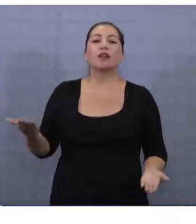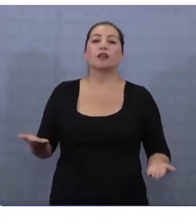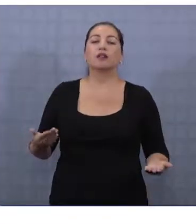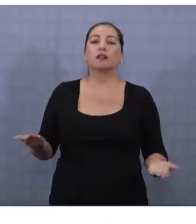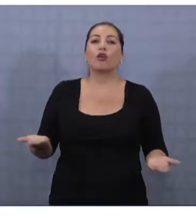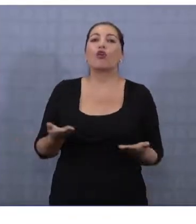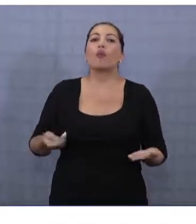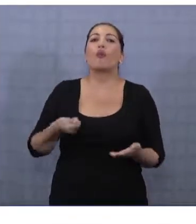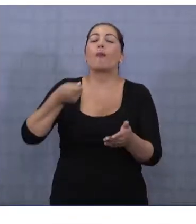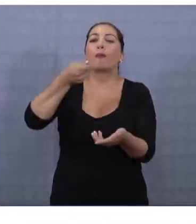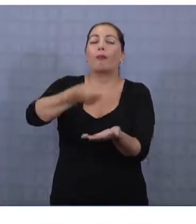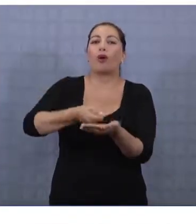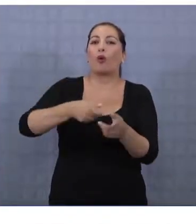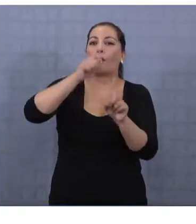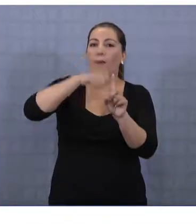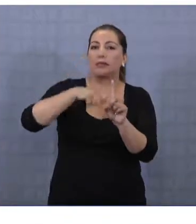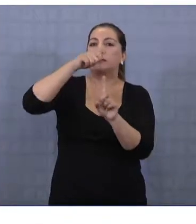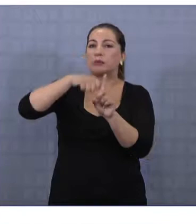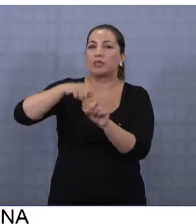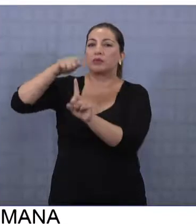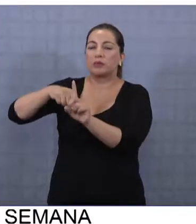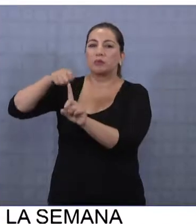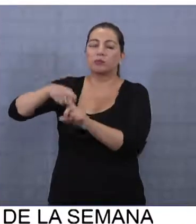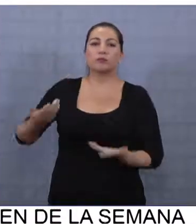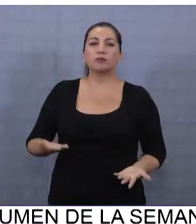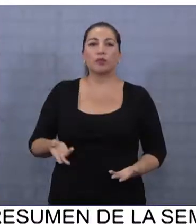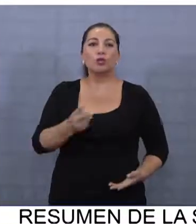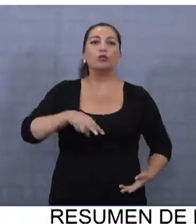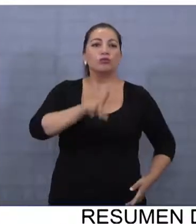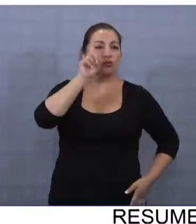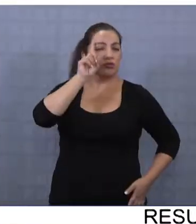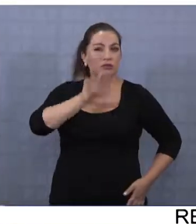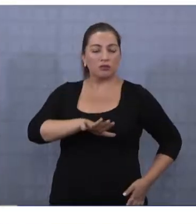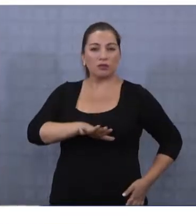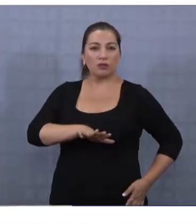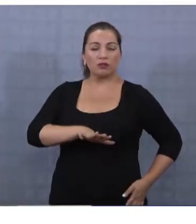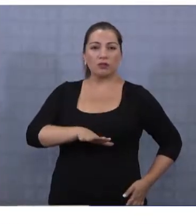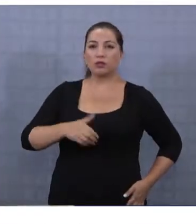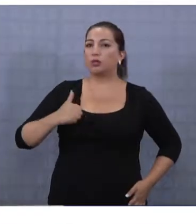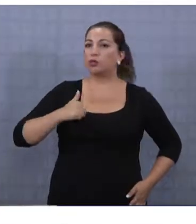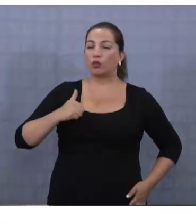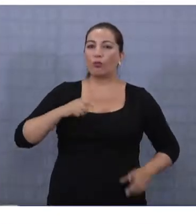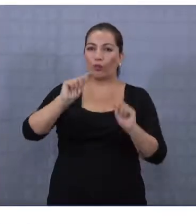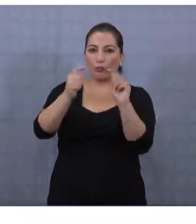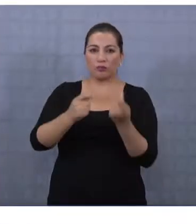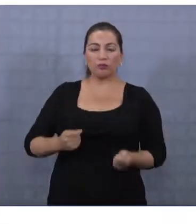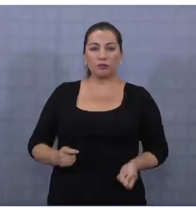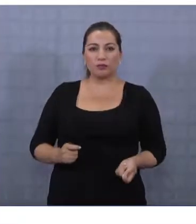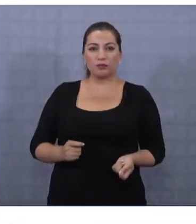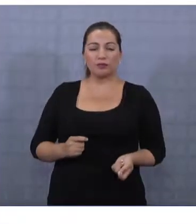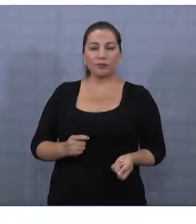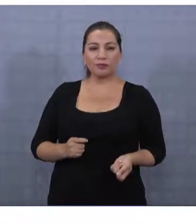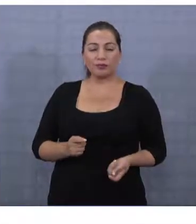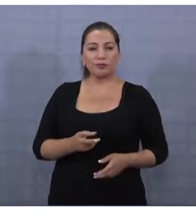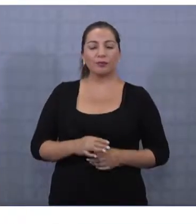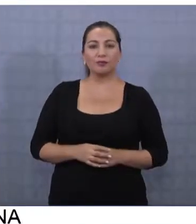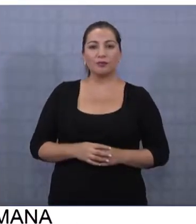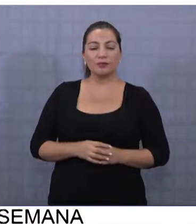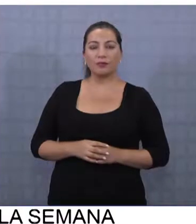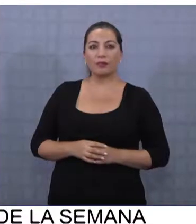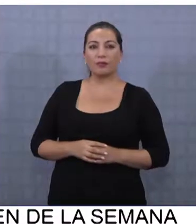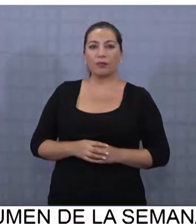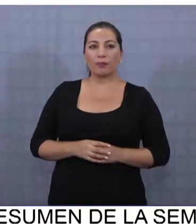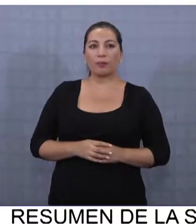mes por mes. Nosotros sabemos que se cumplió con el presupuesto y estamos